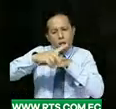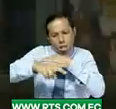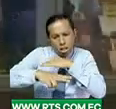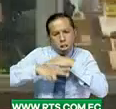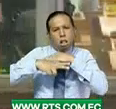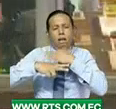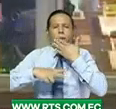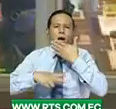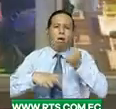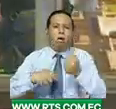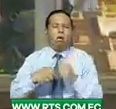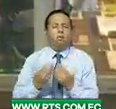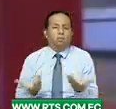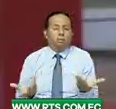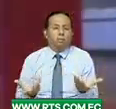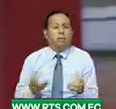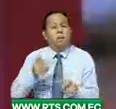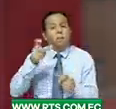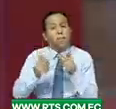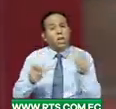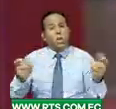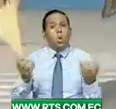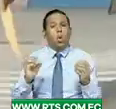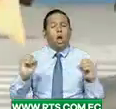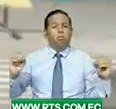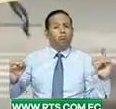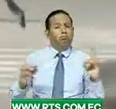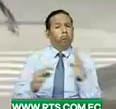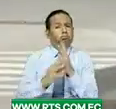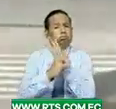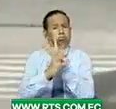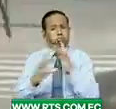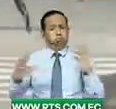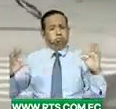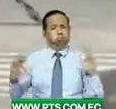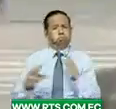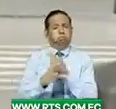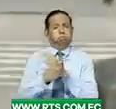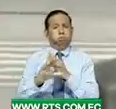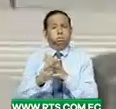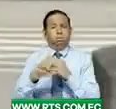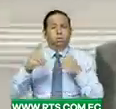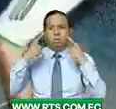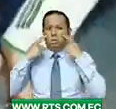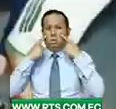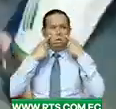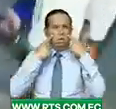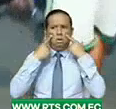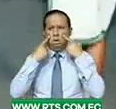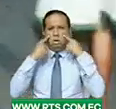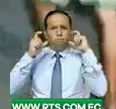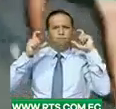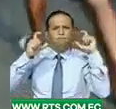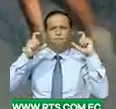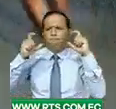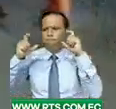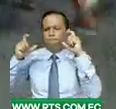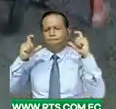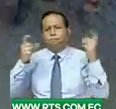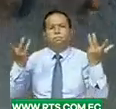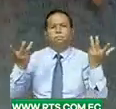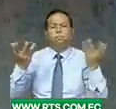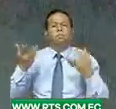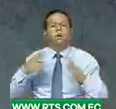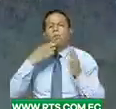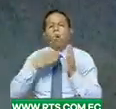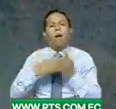carro. Y mientras los clientes o transeúntes deben habituarse a un estado de alerta permanente, el toque de queda en